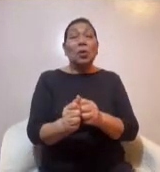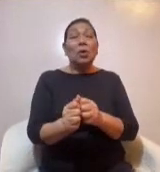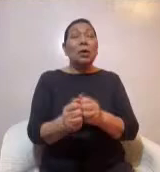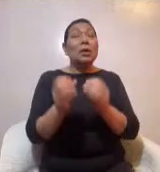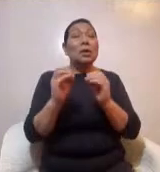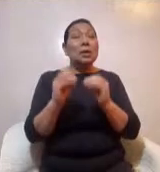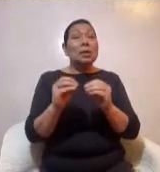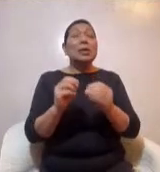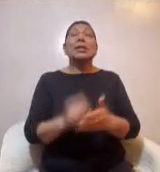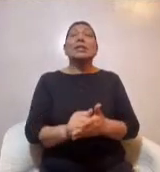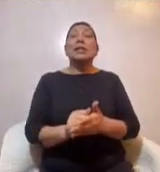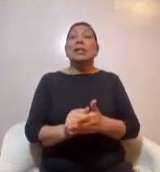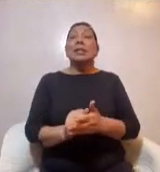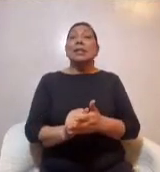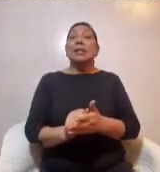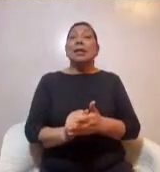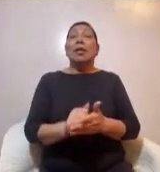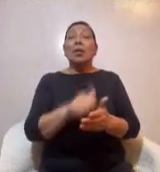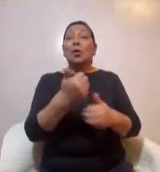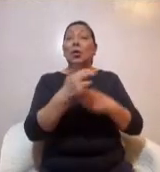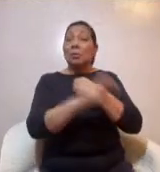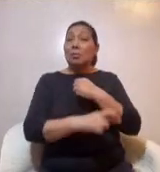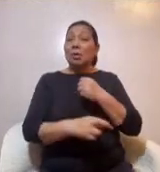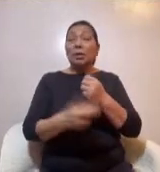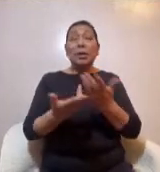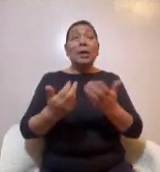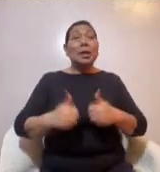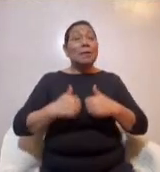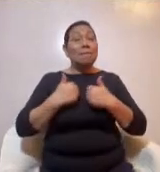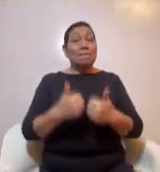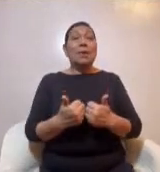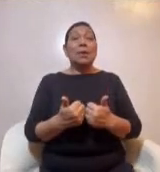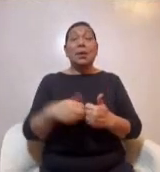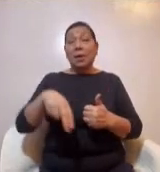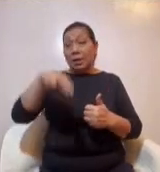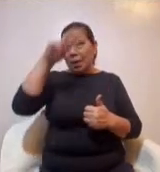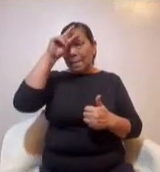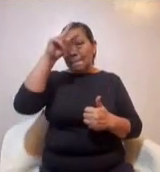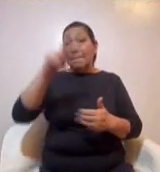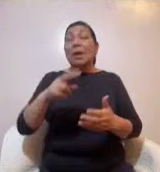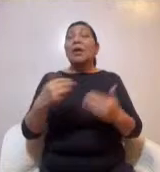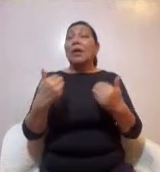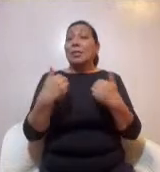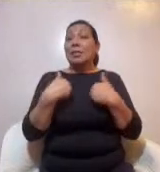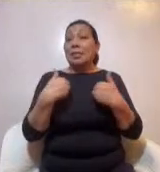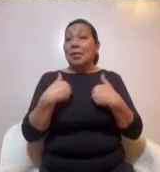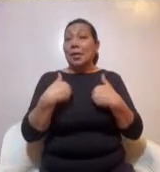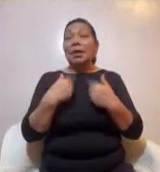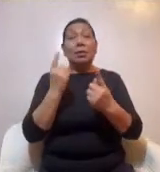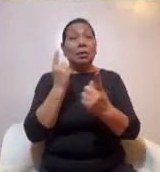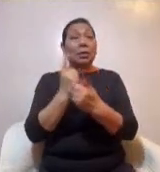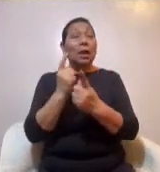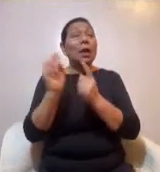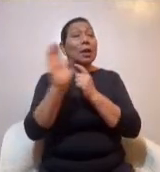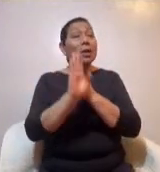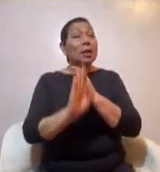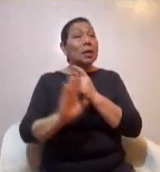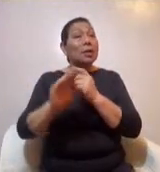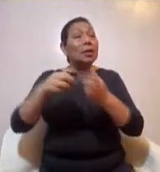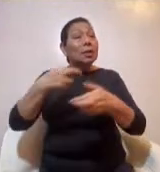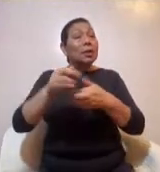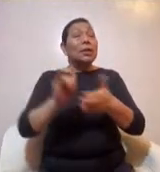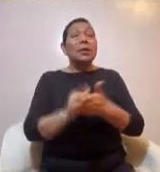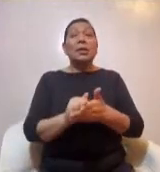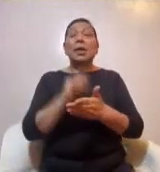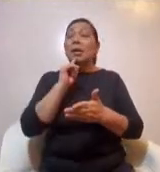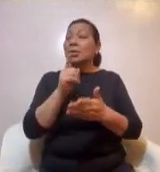vinculados con la estancia del extranjero, de la persona extranjera en el país, tienen que tener en cuenta las garantías